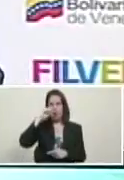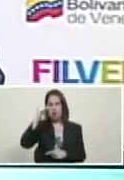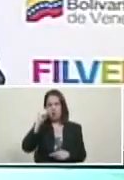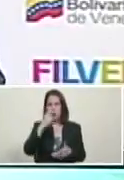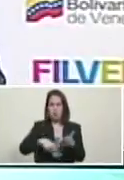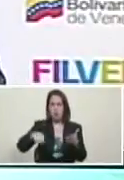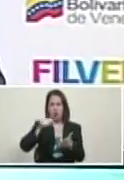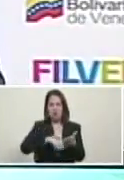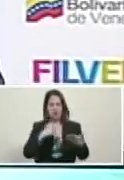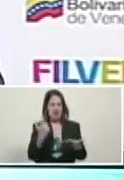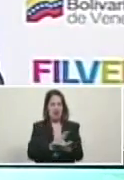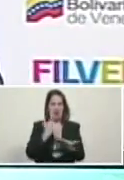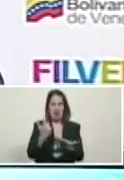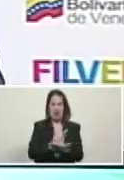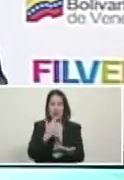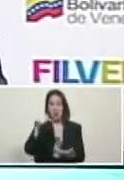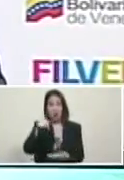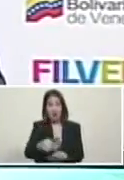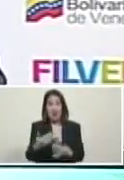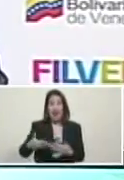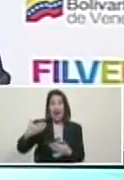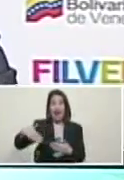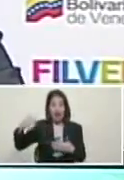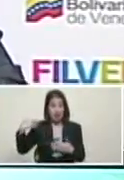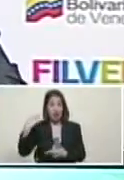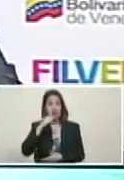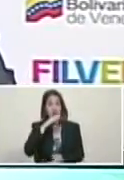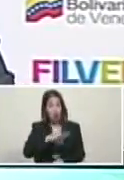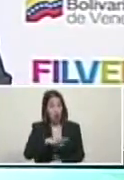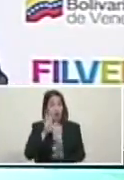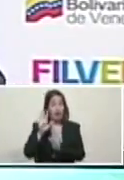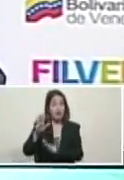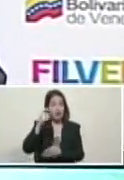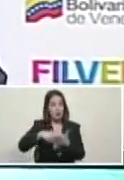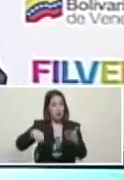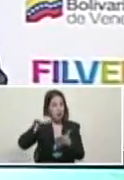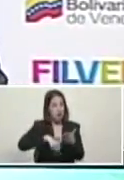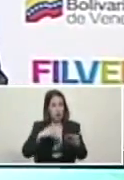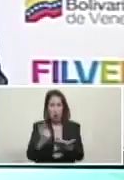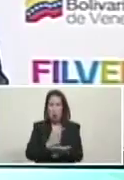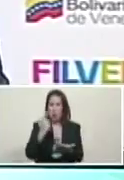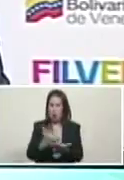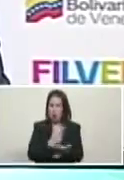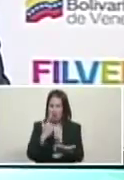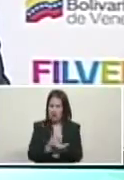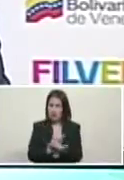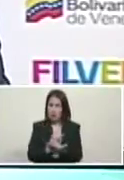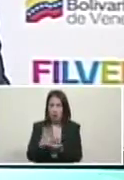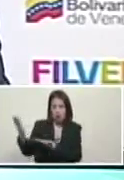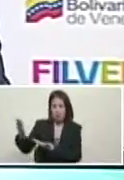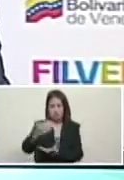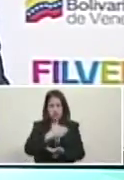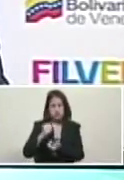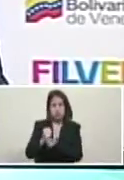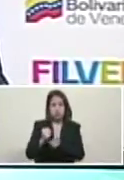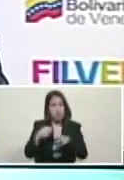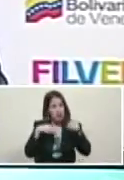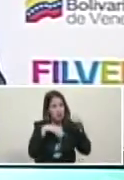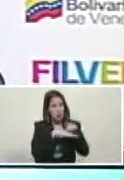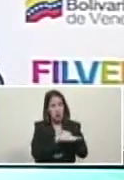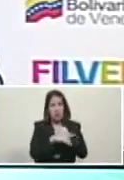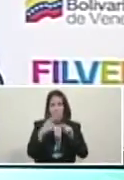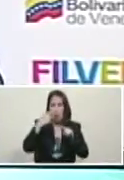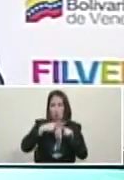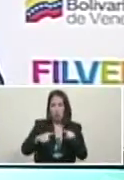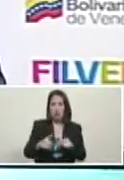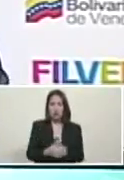En Venezuela se prohibían libros, se perseguían, se recogían libros. Y la editorial Manuel Vadel, y Manuel